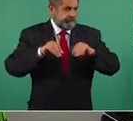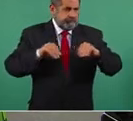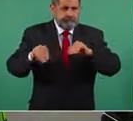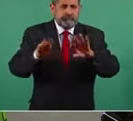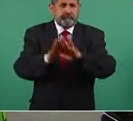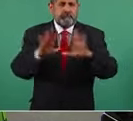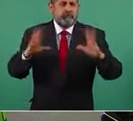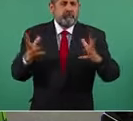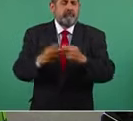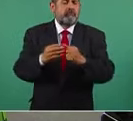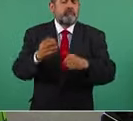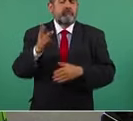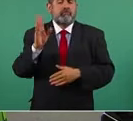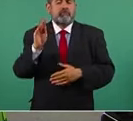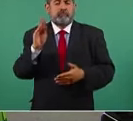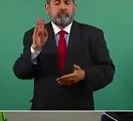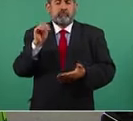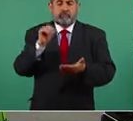de